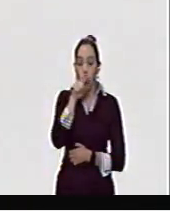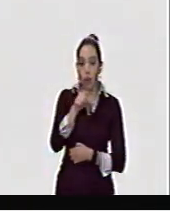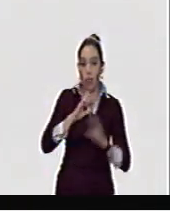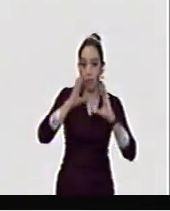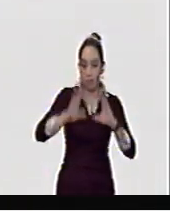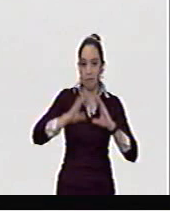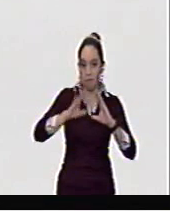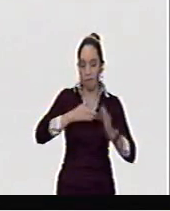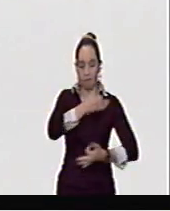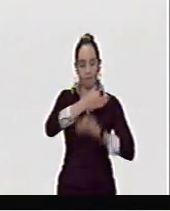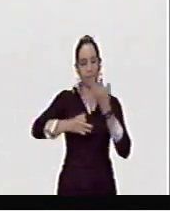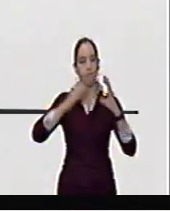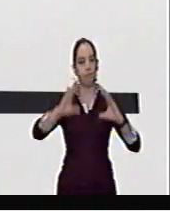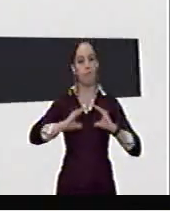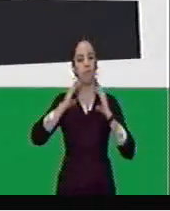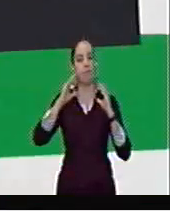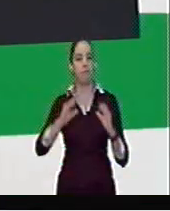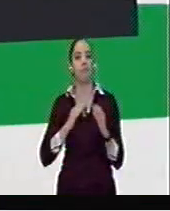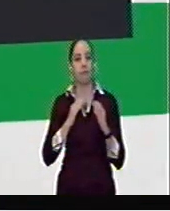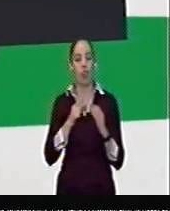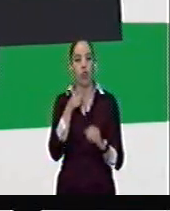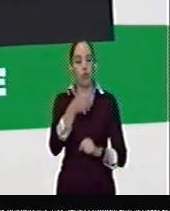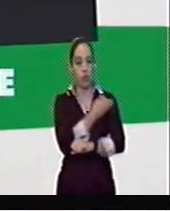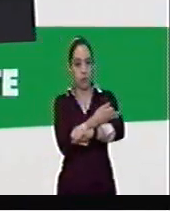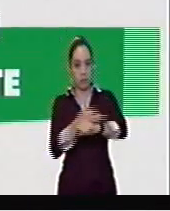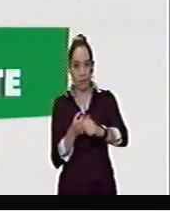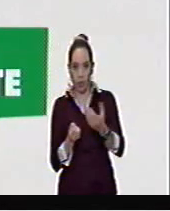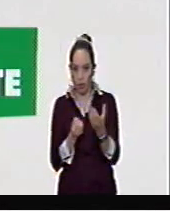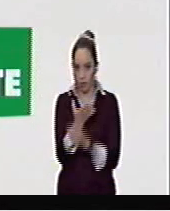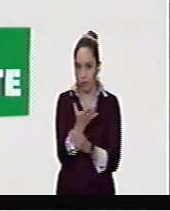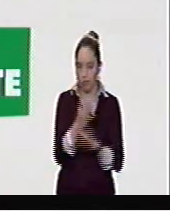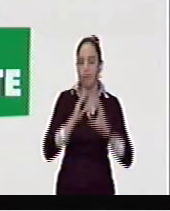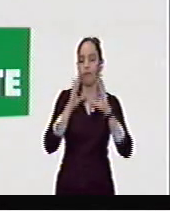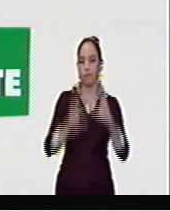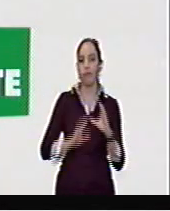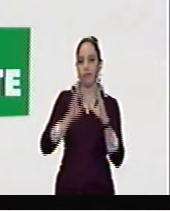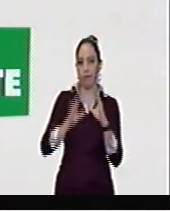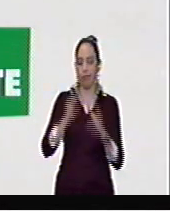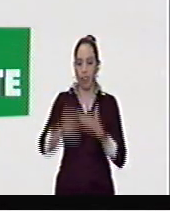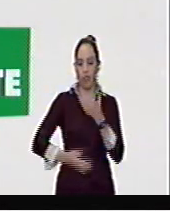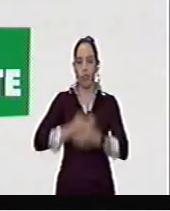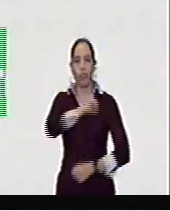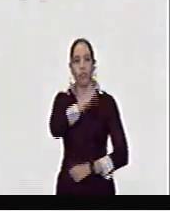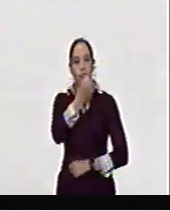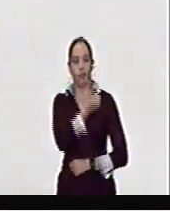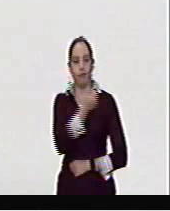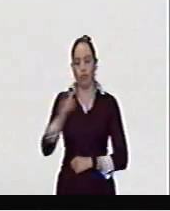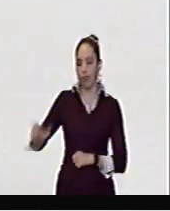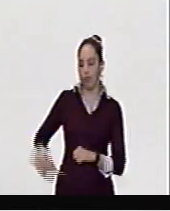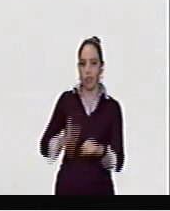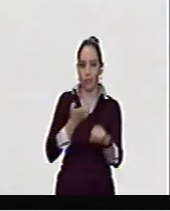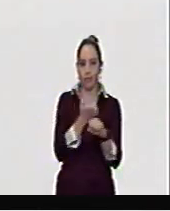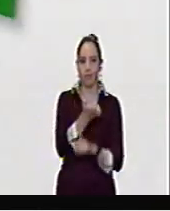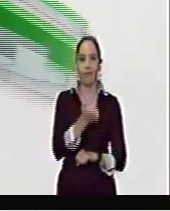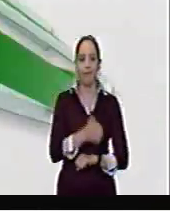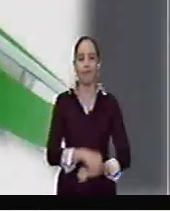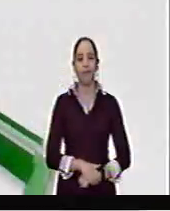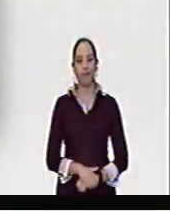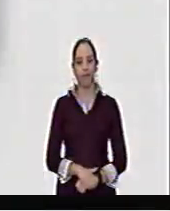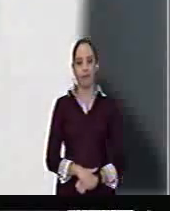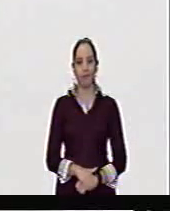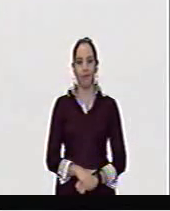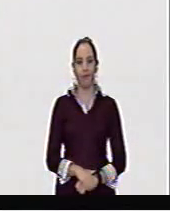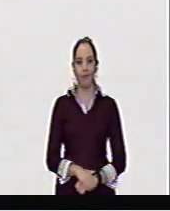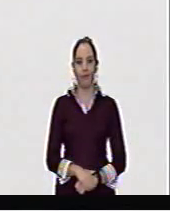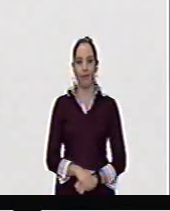800-123-8888. Si te cuidas tú, nos cuidamos todos. Por tu familia, si sales, cuídate. Servicios de Salud, Gobierno